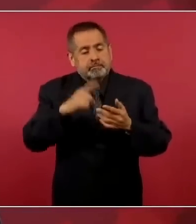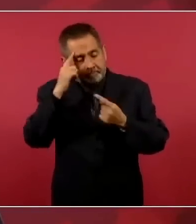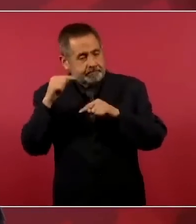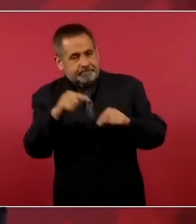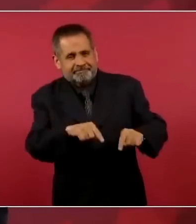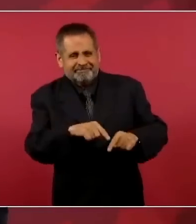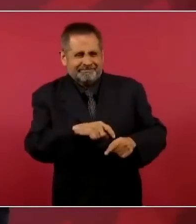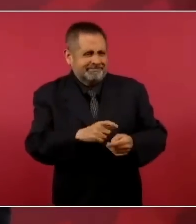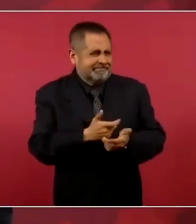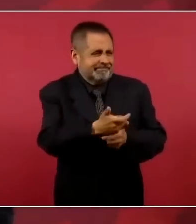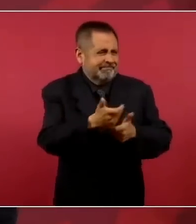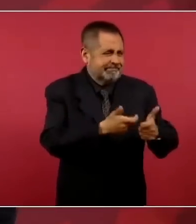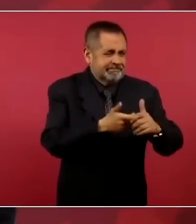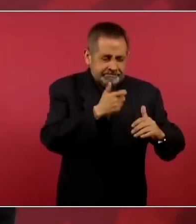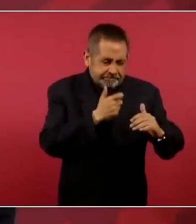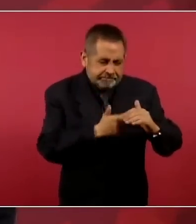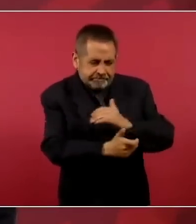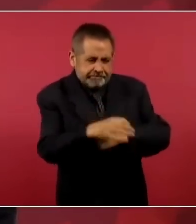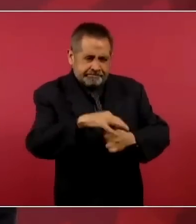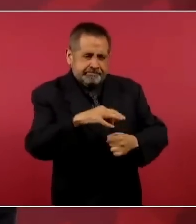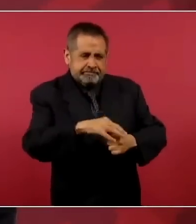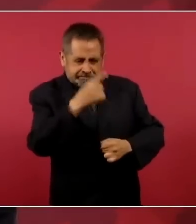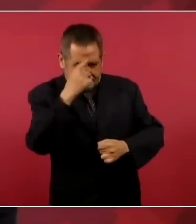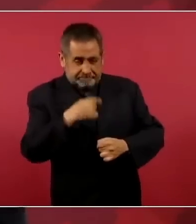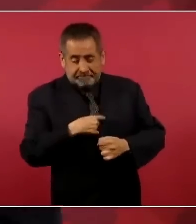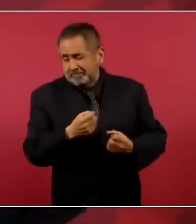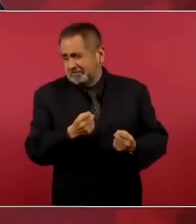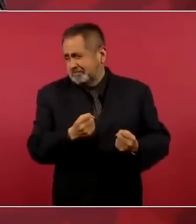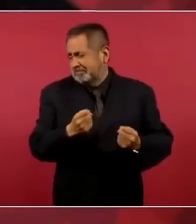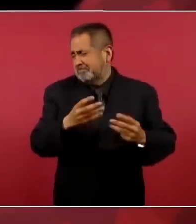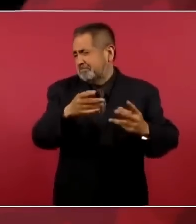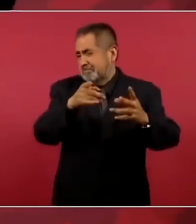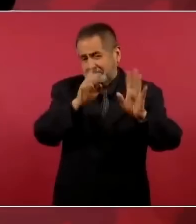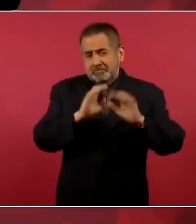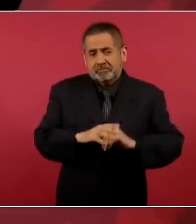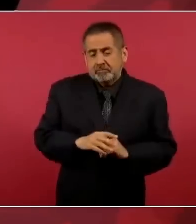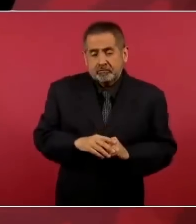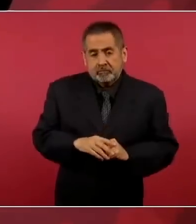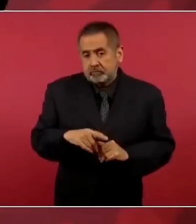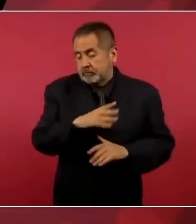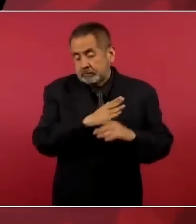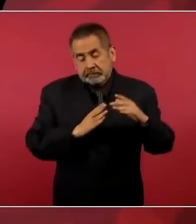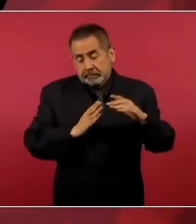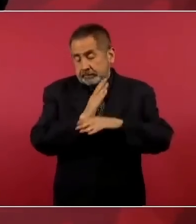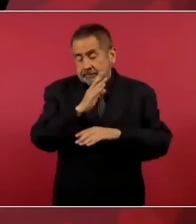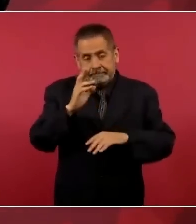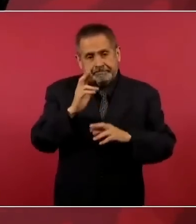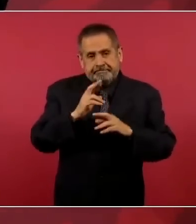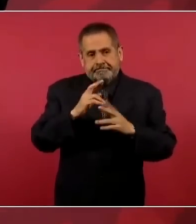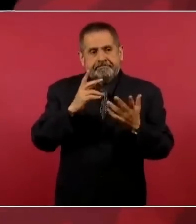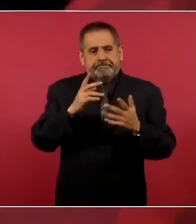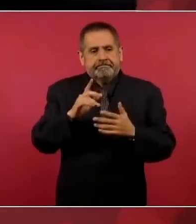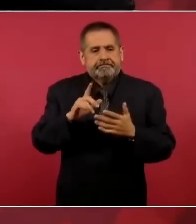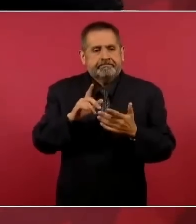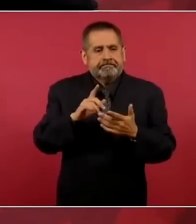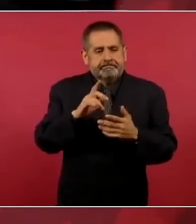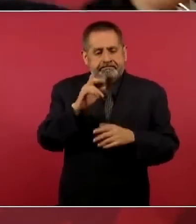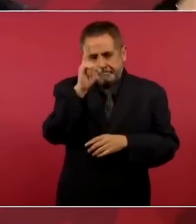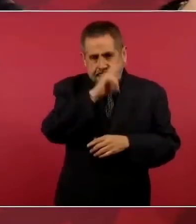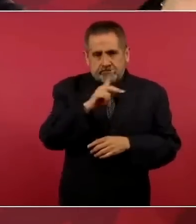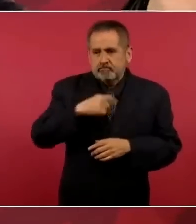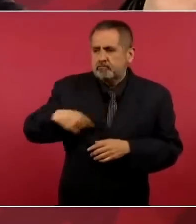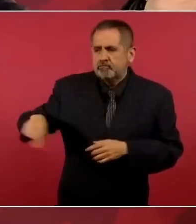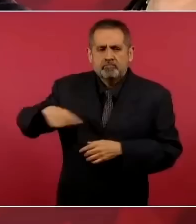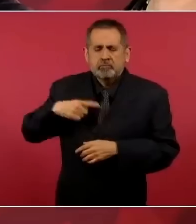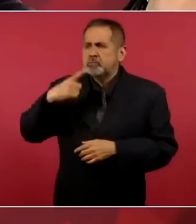Y ya lo he platicado, de que desde luego rebasaron todos los topes de campaña, y cuando presentamos